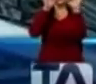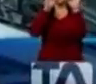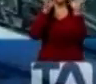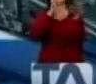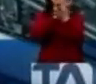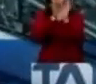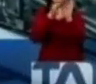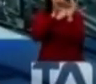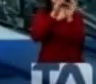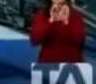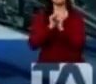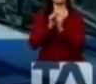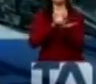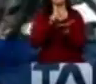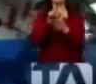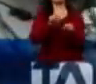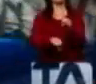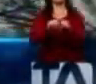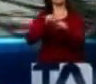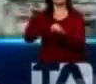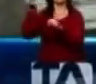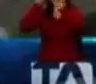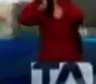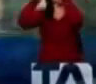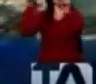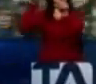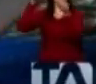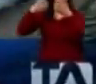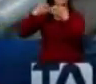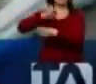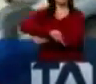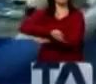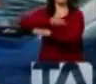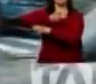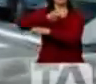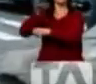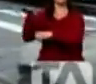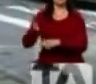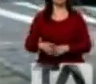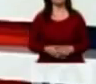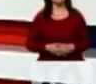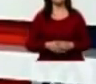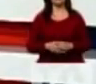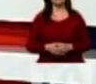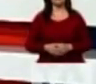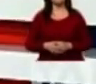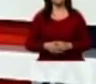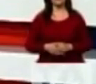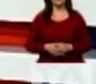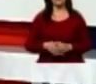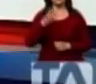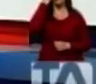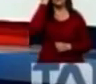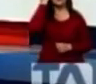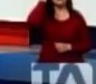de grúas que tiene su patio en el barrio Cochapamba del Norte. Nelson Carrera, 24 horas. Ahora les contamos